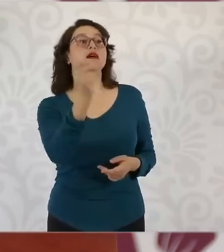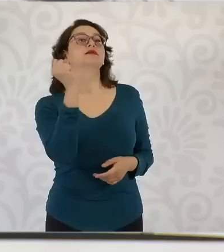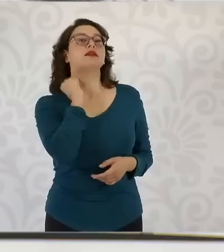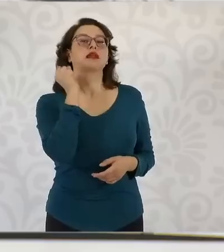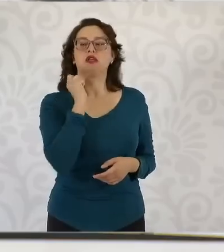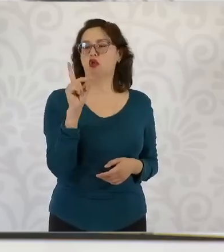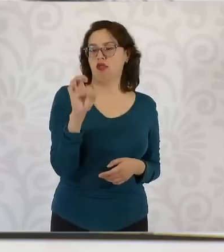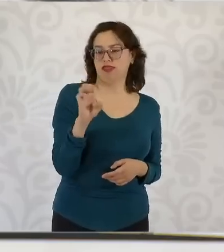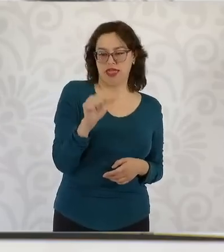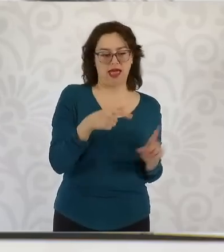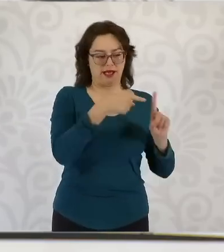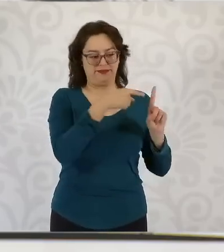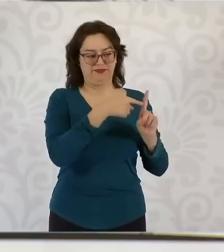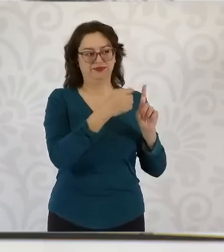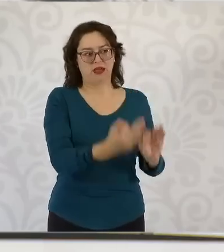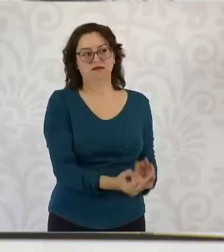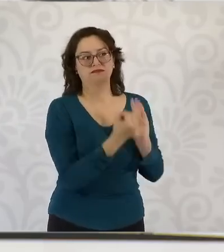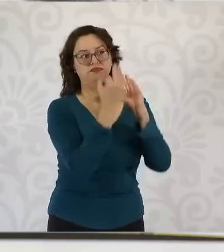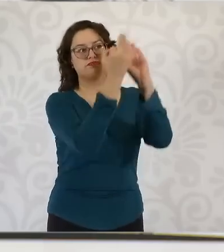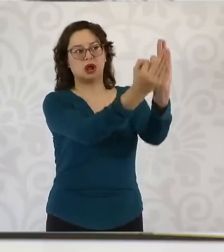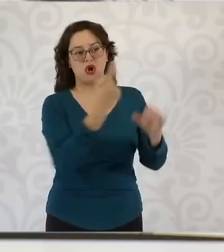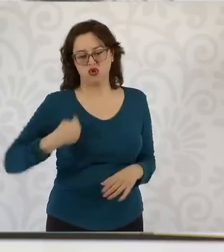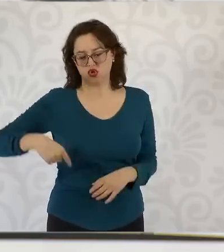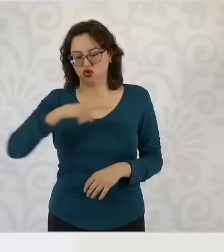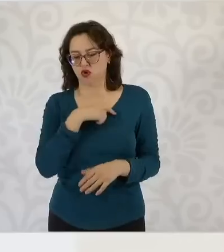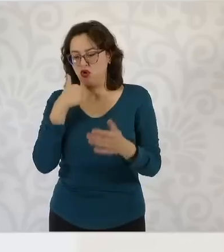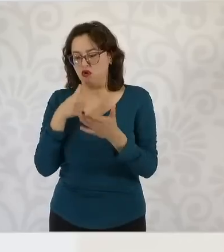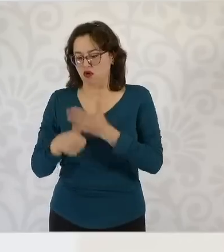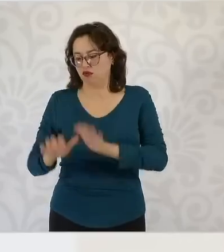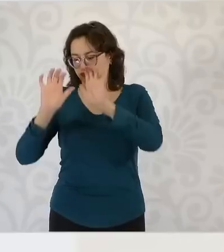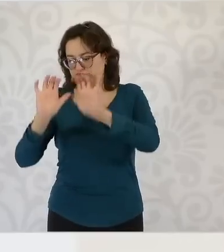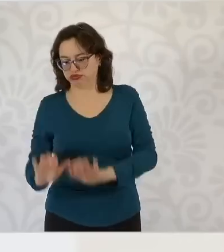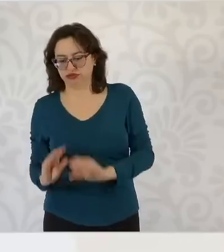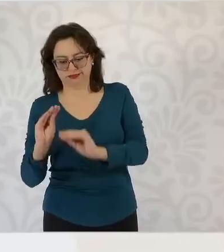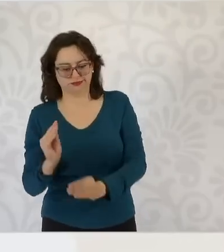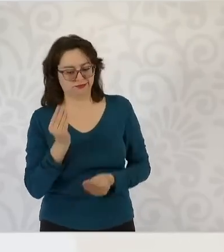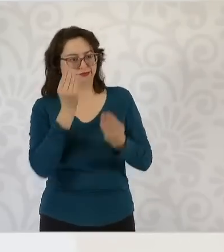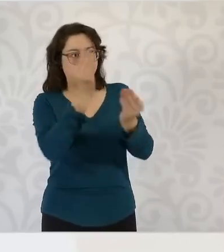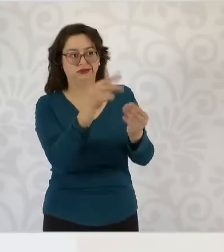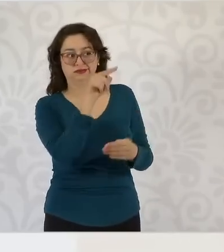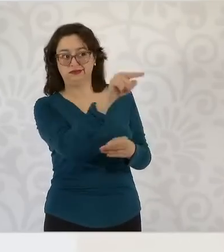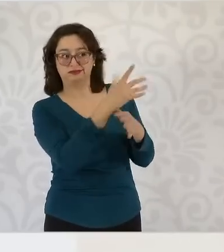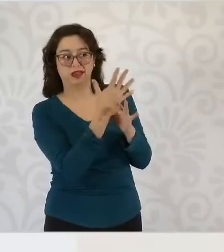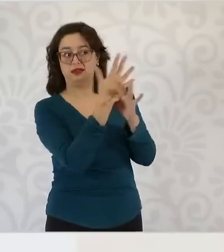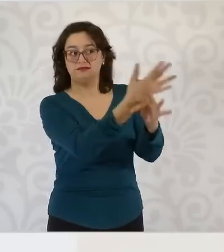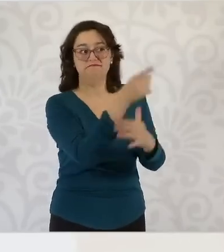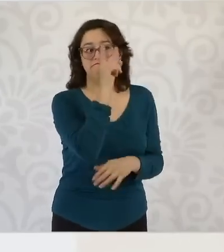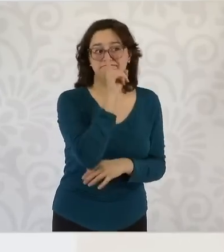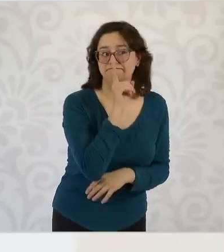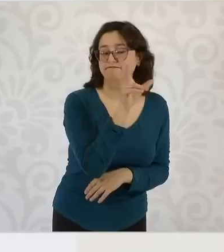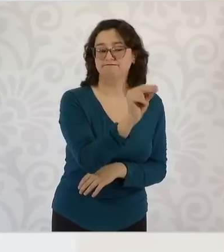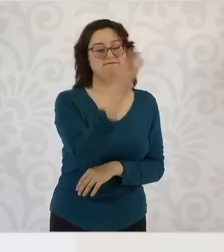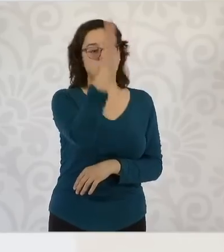nota, porque ahí hizo aseveraciones con las que no estamos de acuerdo. Entonces, lo importante es